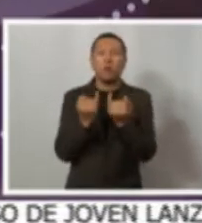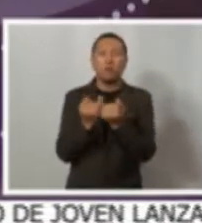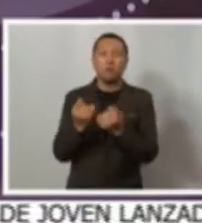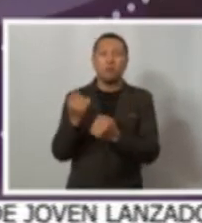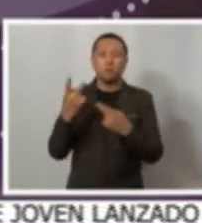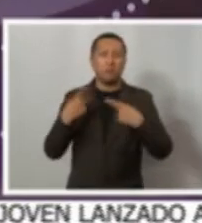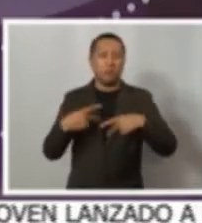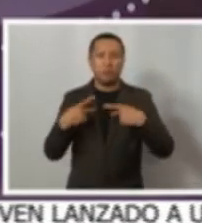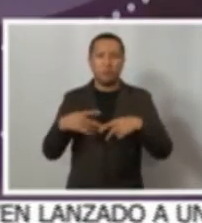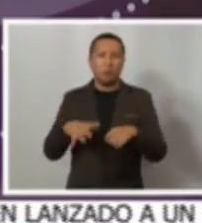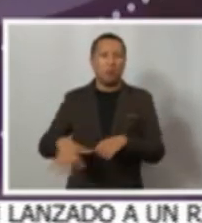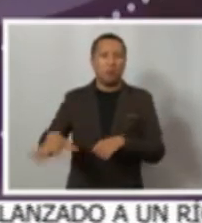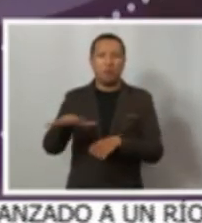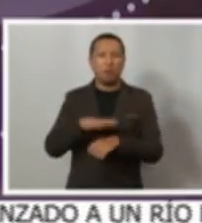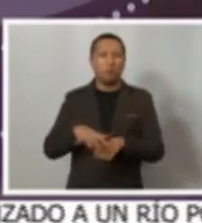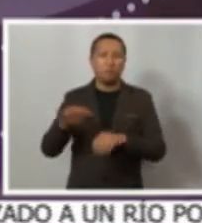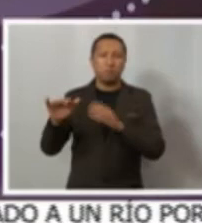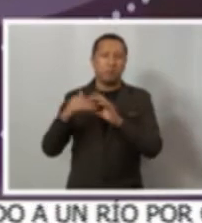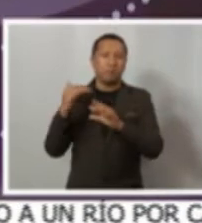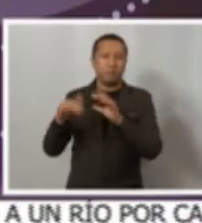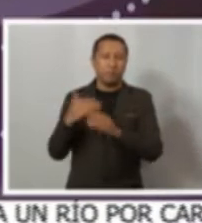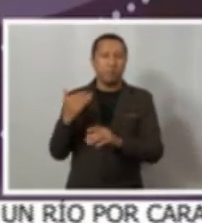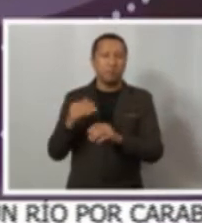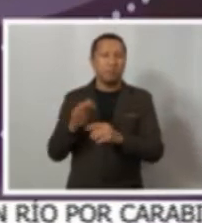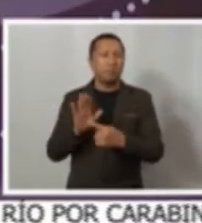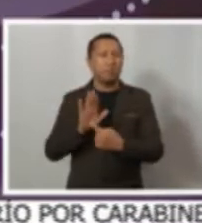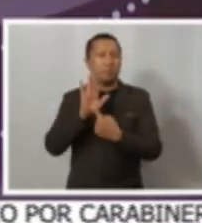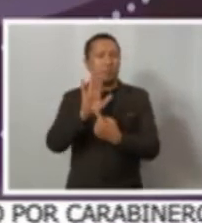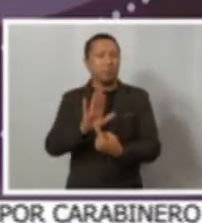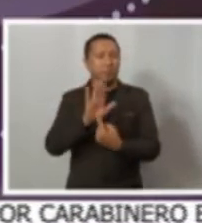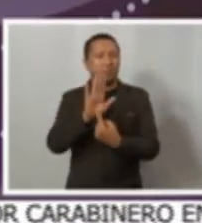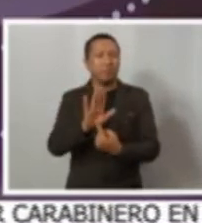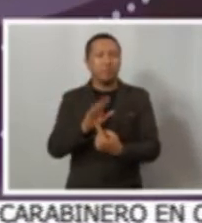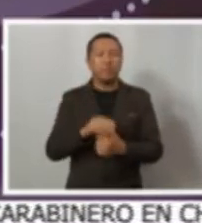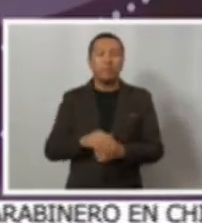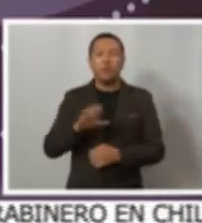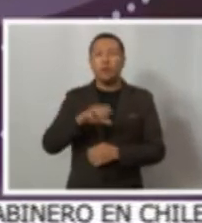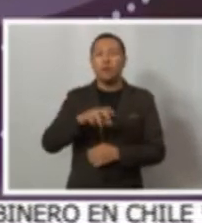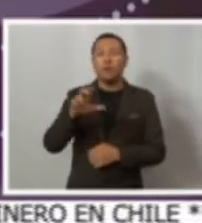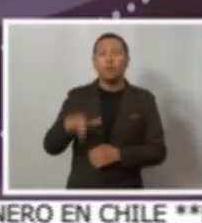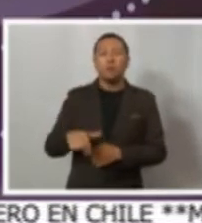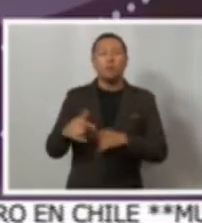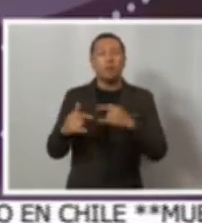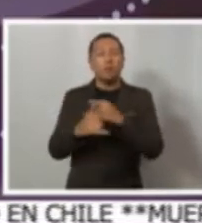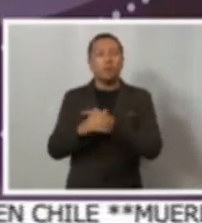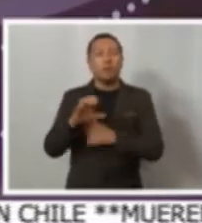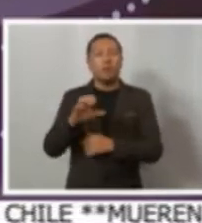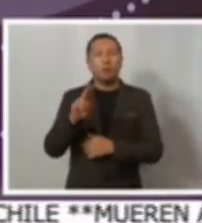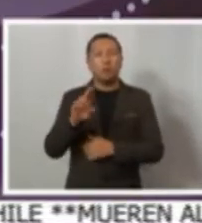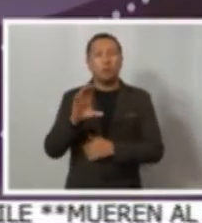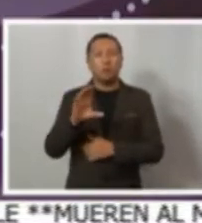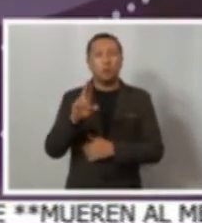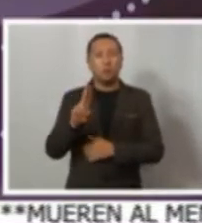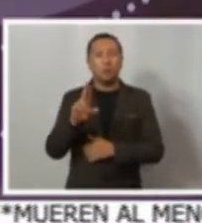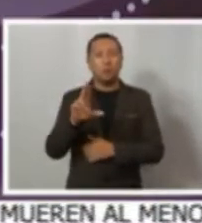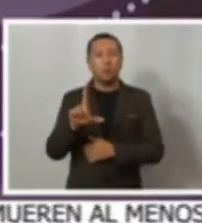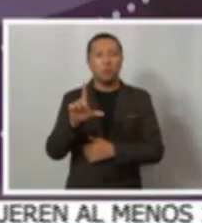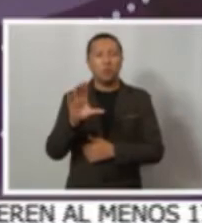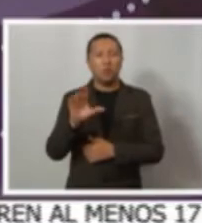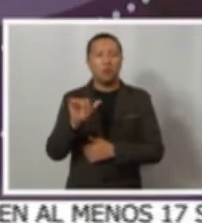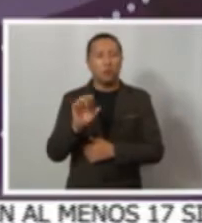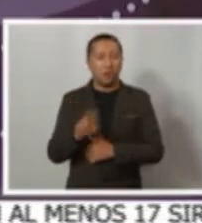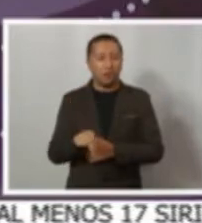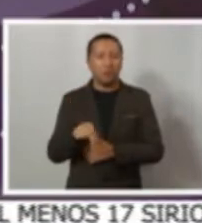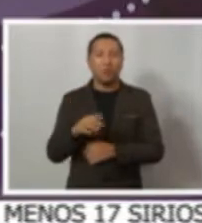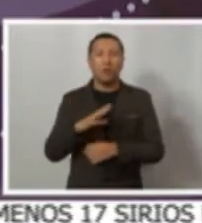espacio informativo, y quiero pues presentárselas. De Cancún, la avenida Cuculcán, vamos a ver unas imágenes donde hay un movimiento sí